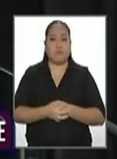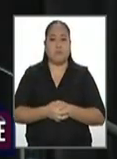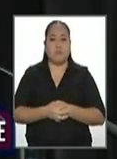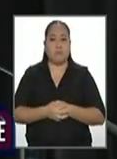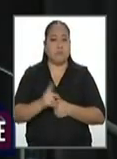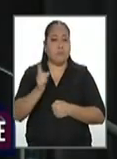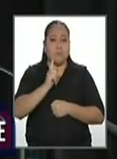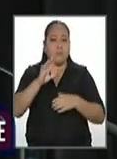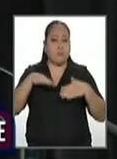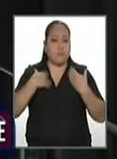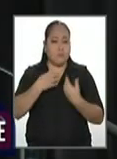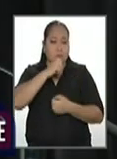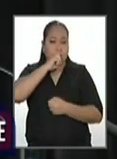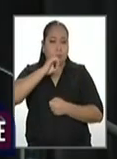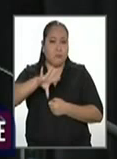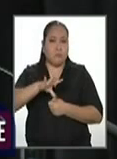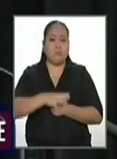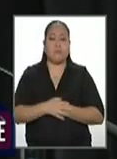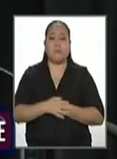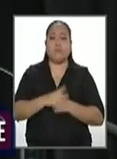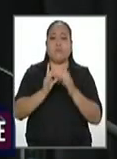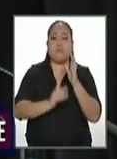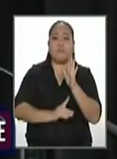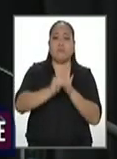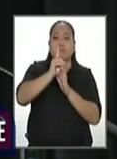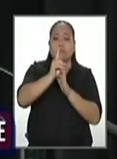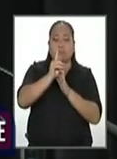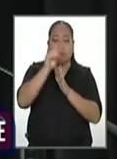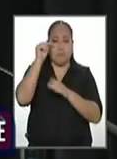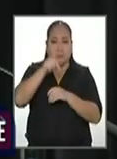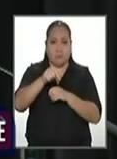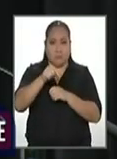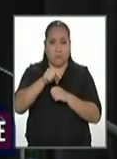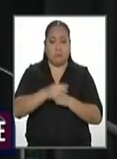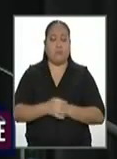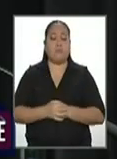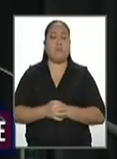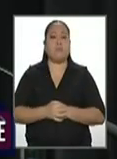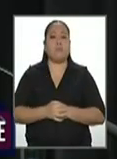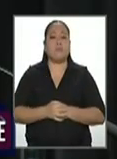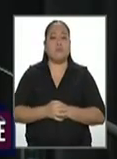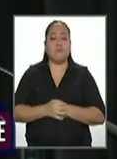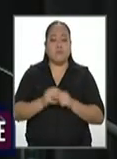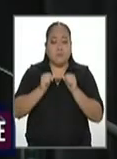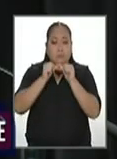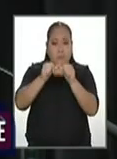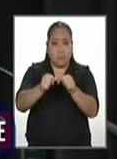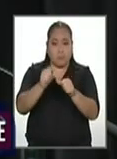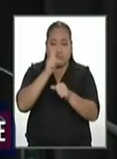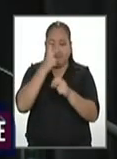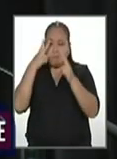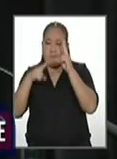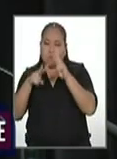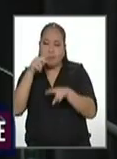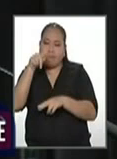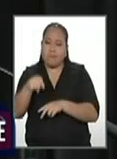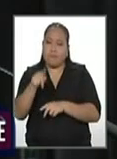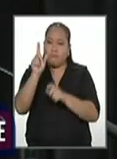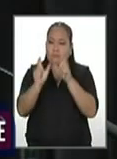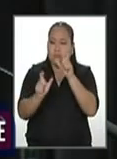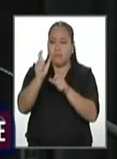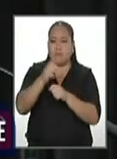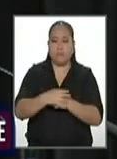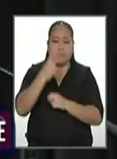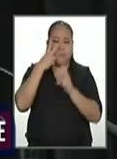No podemos hablar de desarrollo sostenible si no vemos a la persona, si no vemos